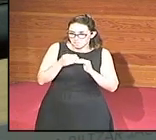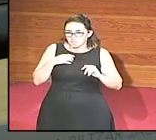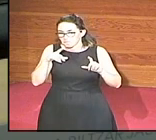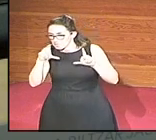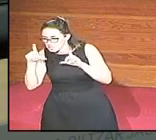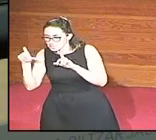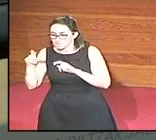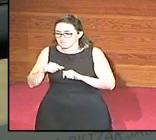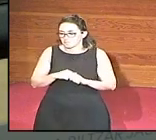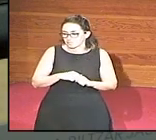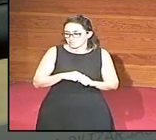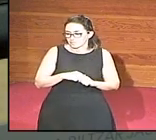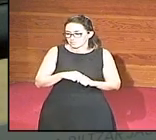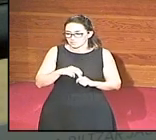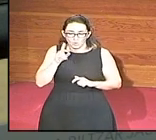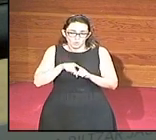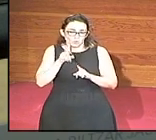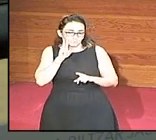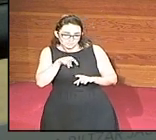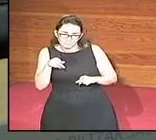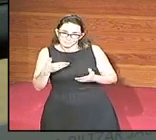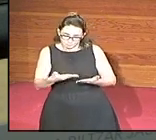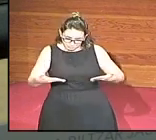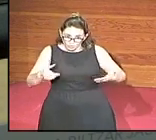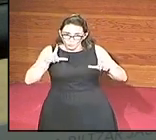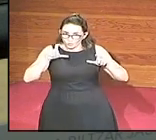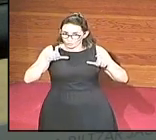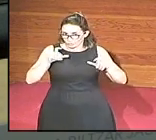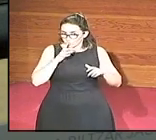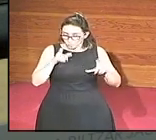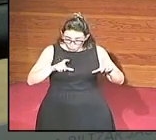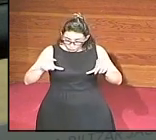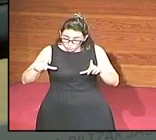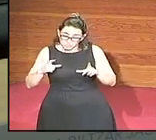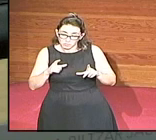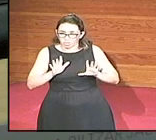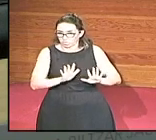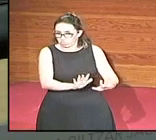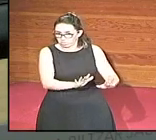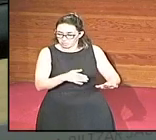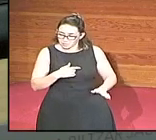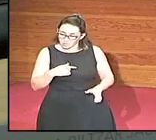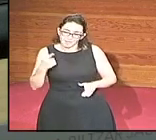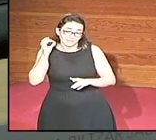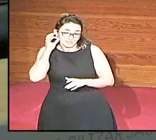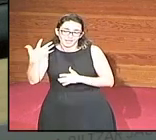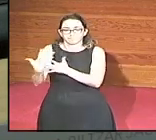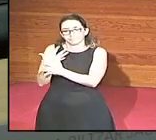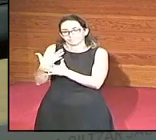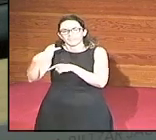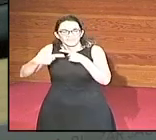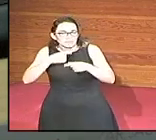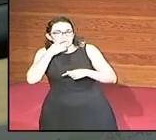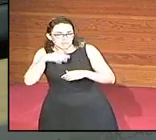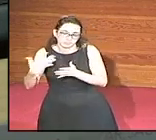y tal. Y me estaba enseñando las fotos, porque se dejaron las fotos del álbum familiar, entonces me estaba contando quién era la familia